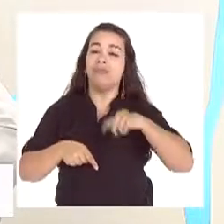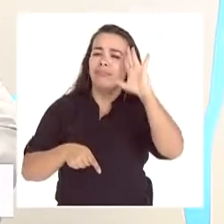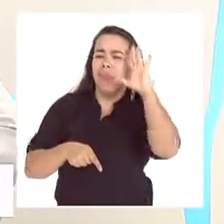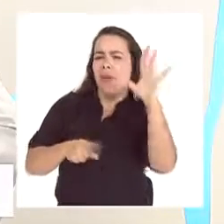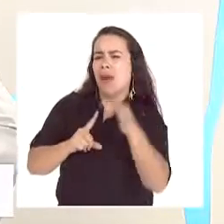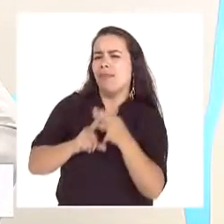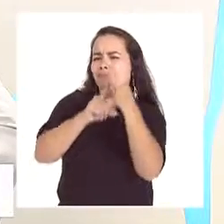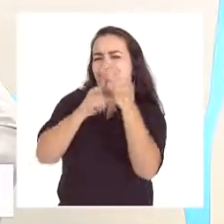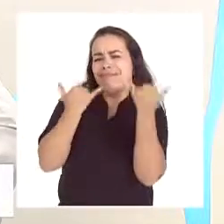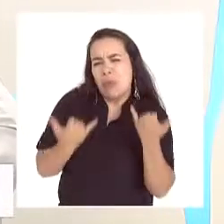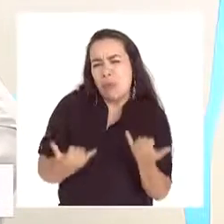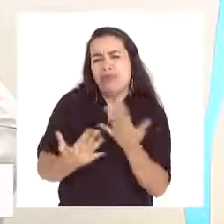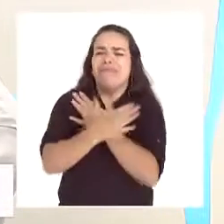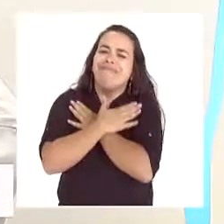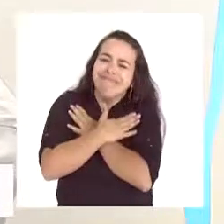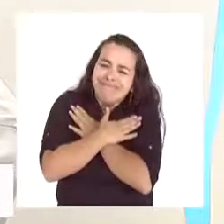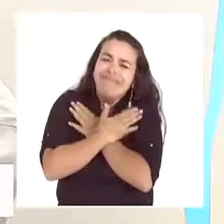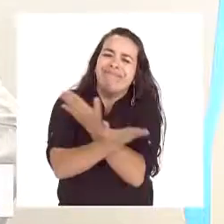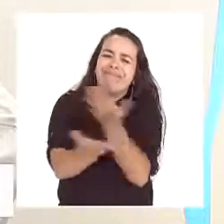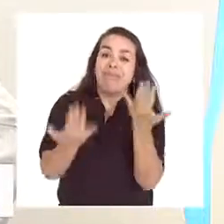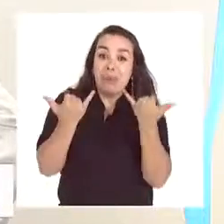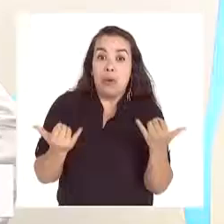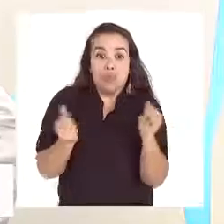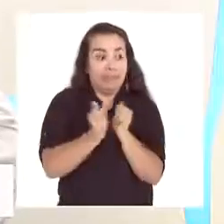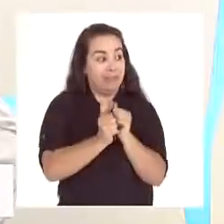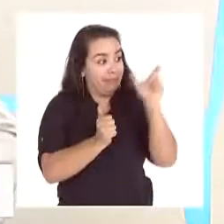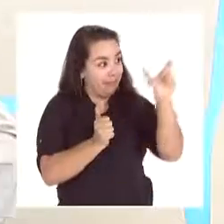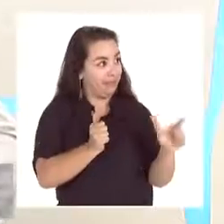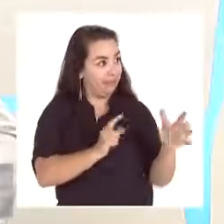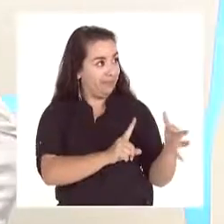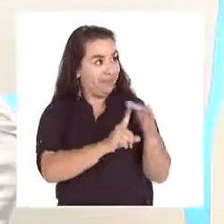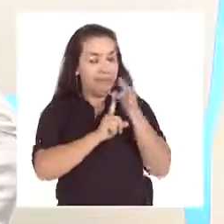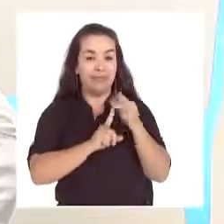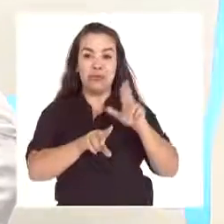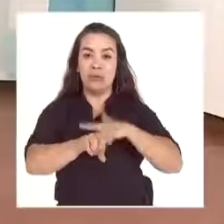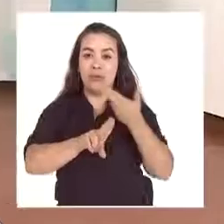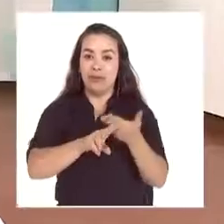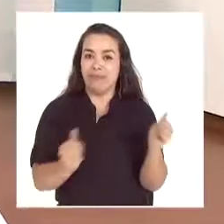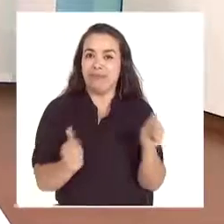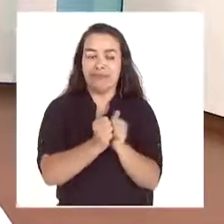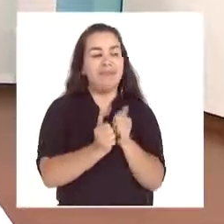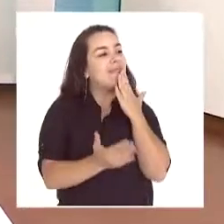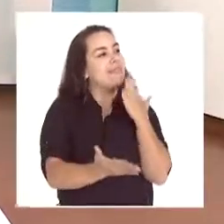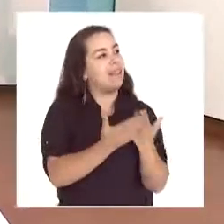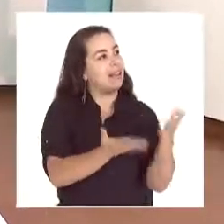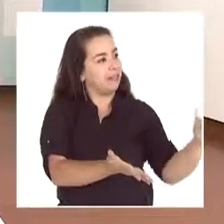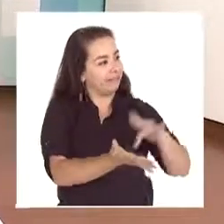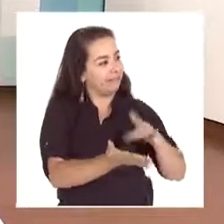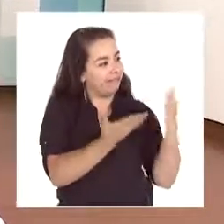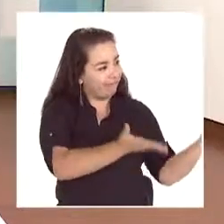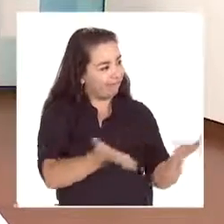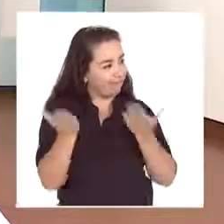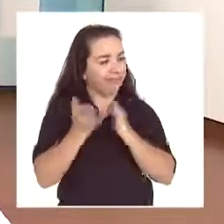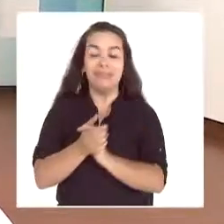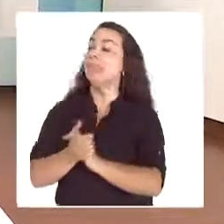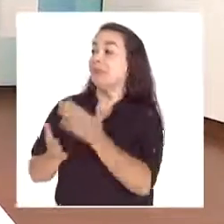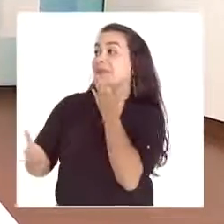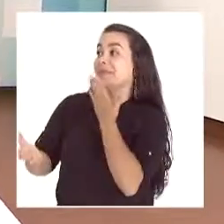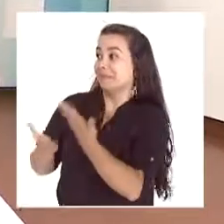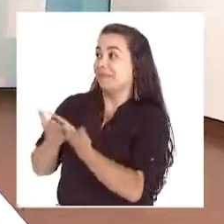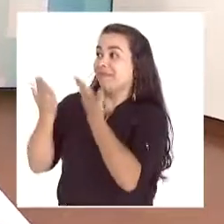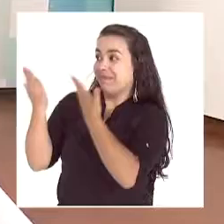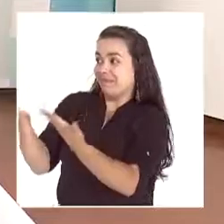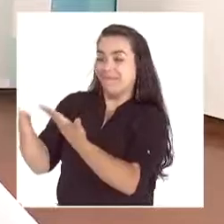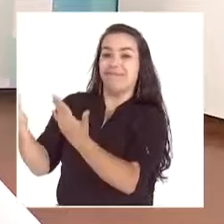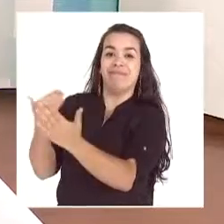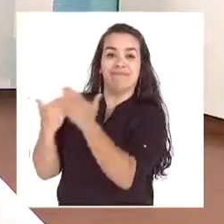mucha satisfacción para mí poder estar con mi sobrino ahora. Muchas gracias por estar con nosotros, José Fernando, y bienvenido a Conexión Vital. Muchas gracias a